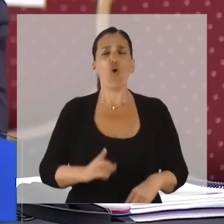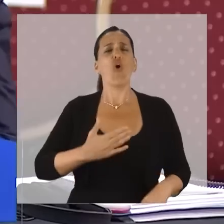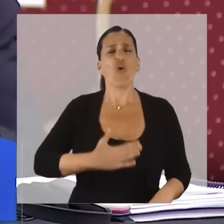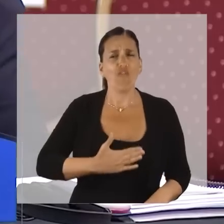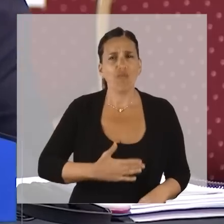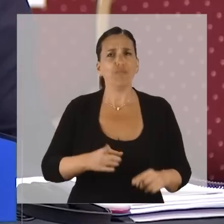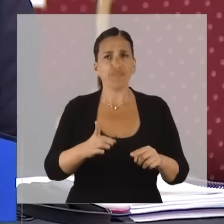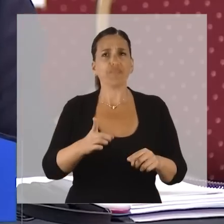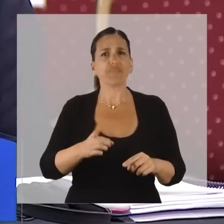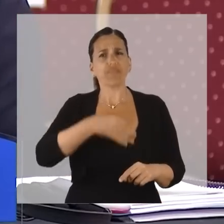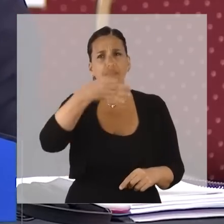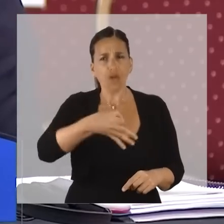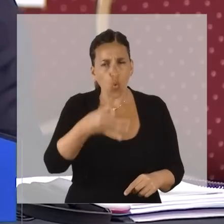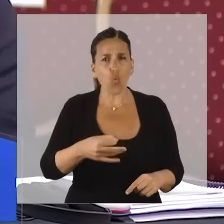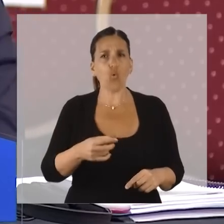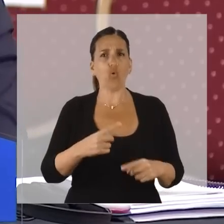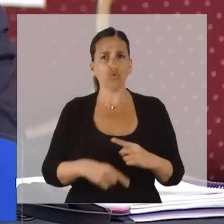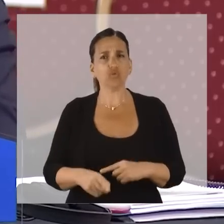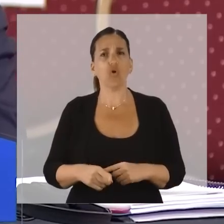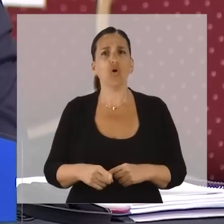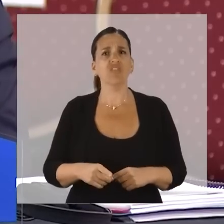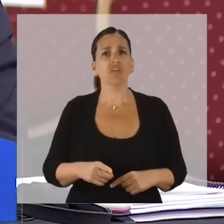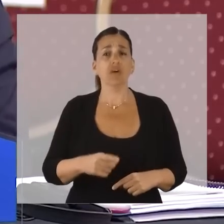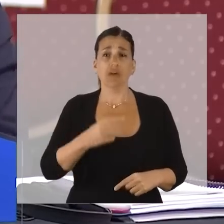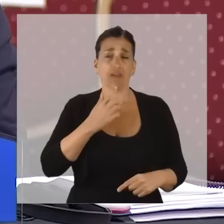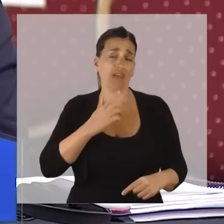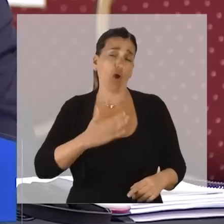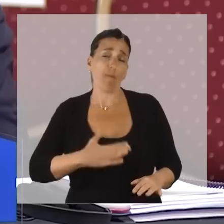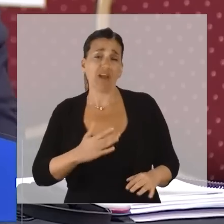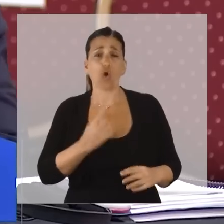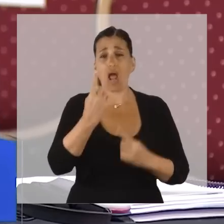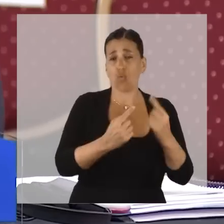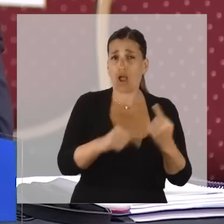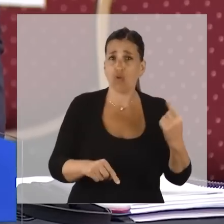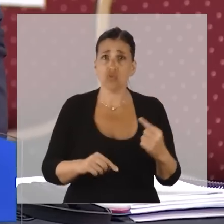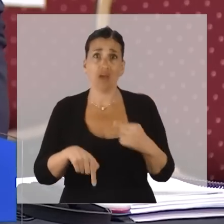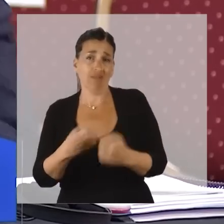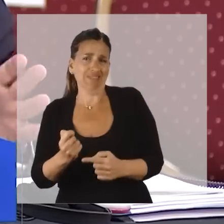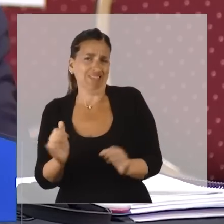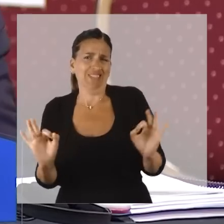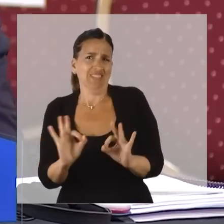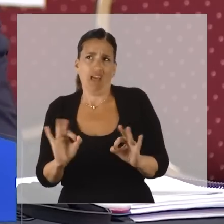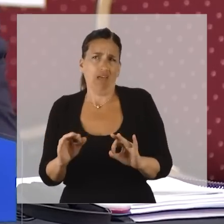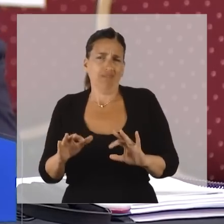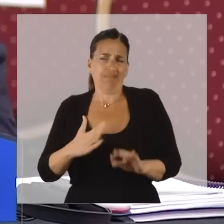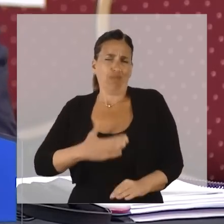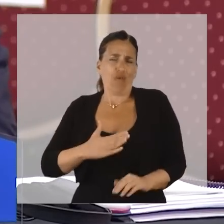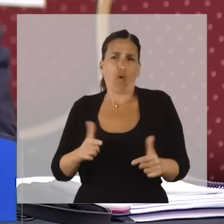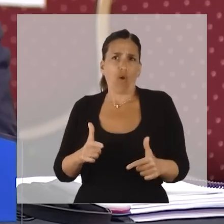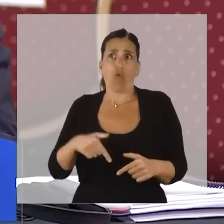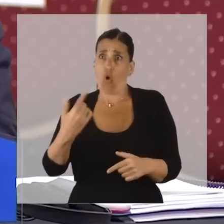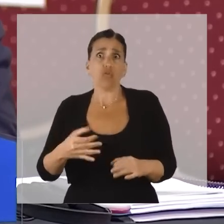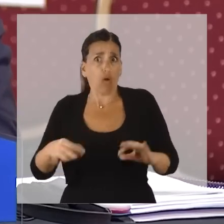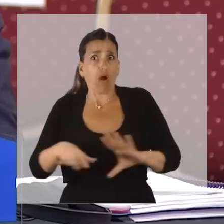que comparto casi totalmente el discurso que comparto he escuchado discurso comparto la mitad y el discurso que no comparto casi nada